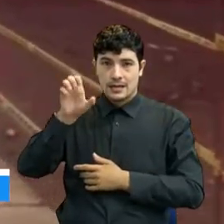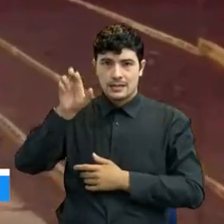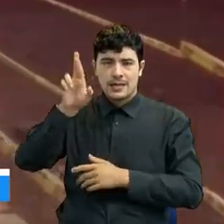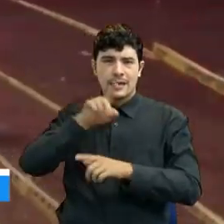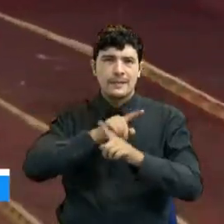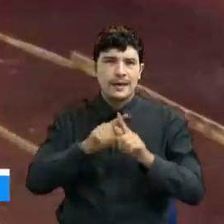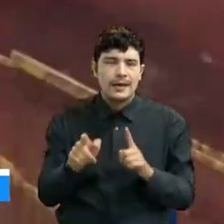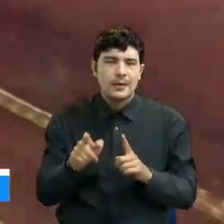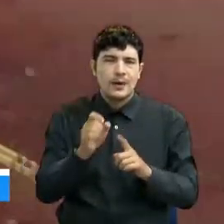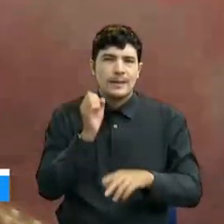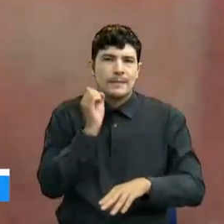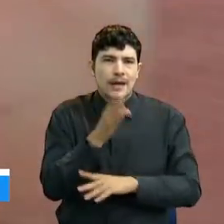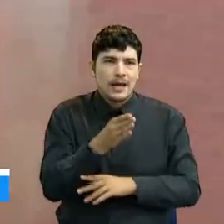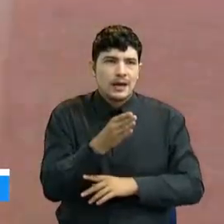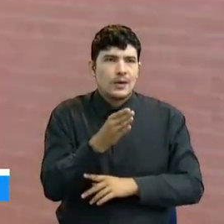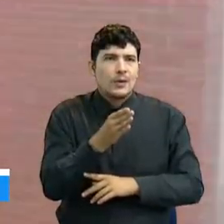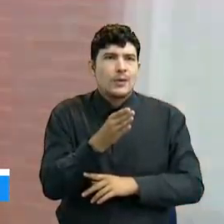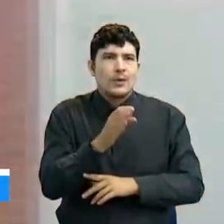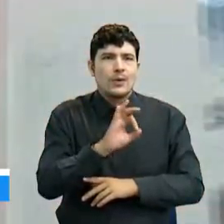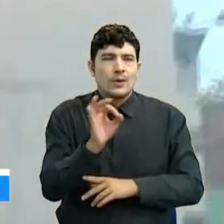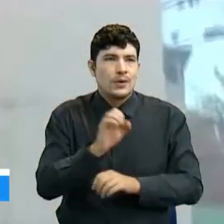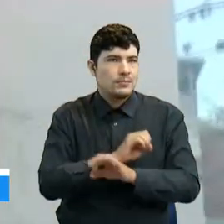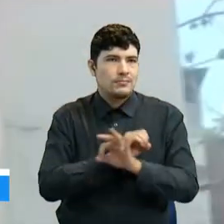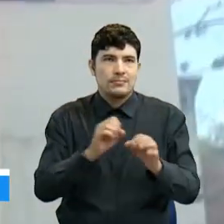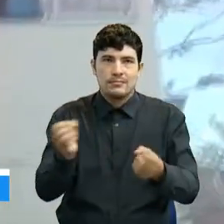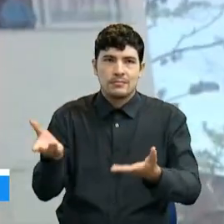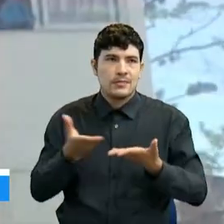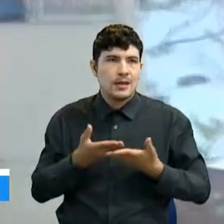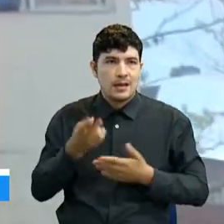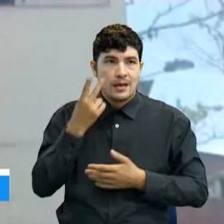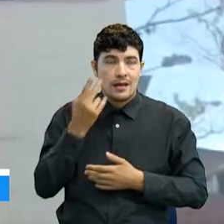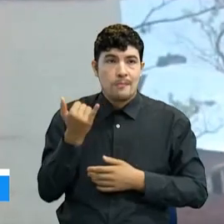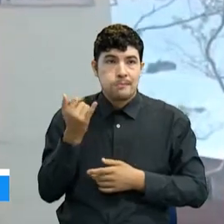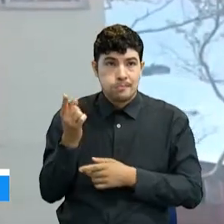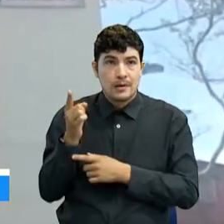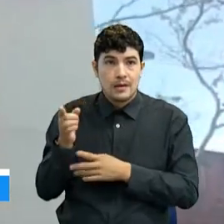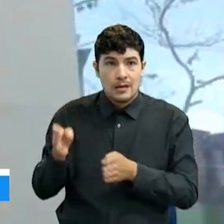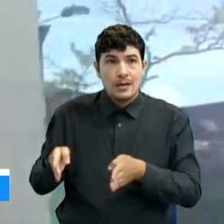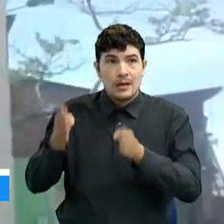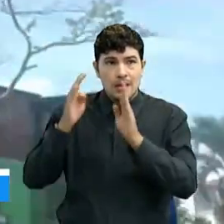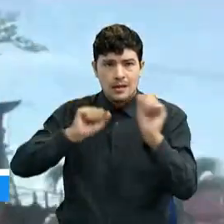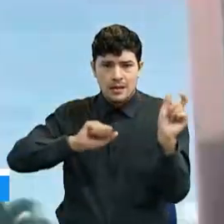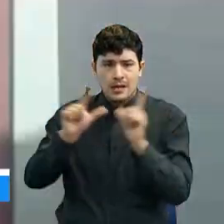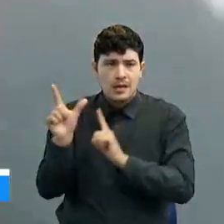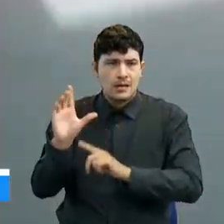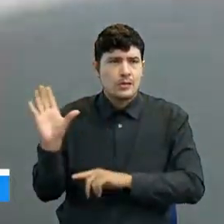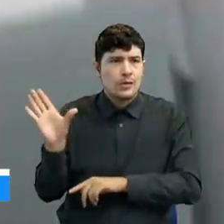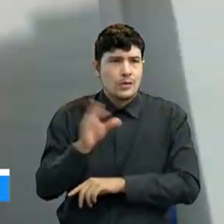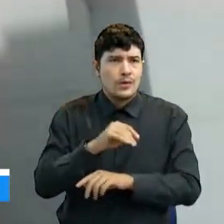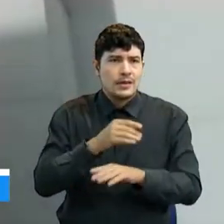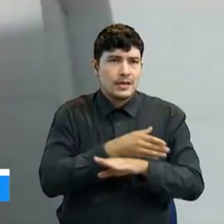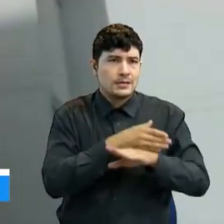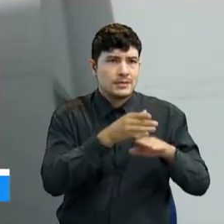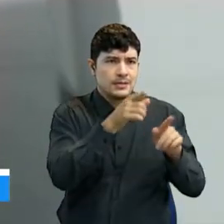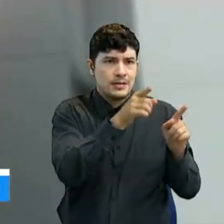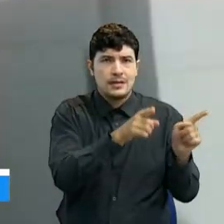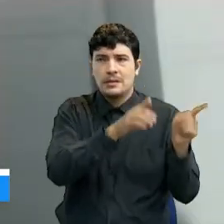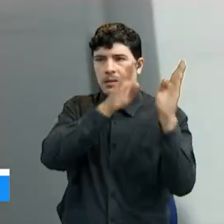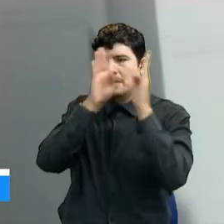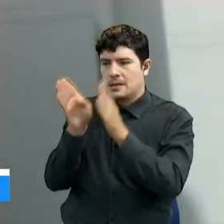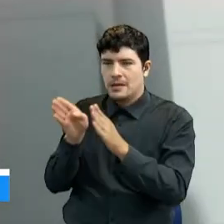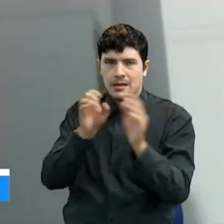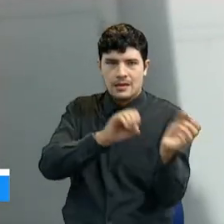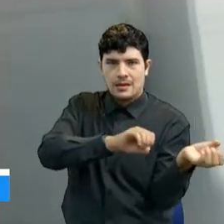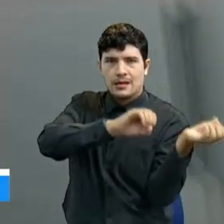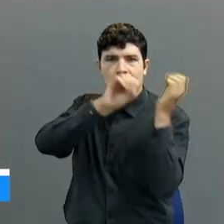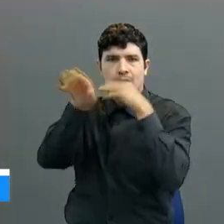me han querido colaborar. Me pasaban para esa torre que tengo todos los papeles listos. Después me pasaban para esa torre, el doctor Julio me